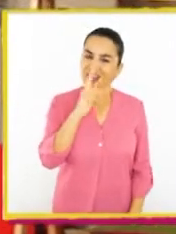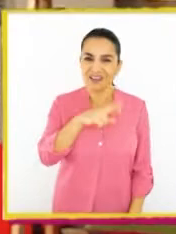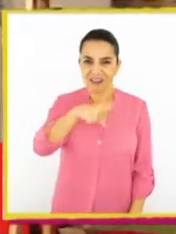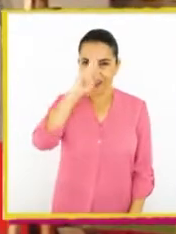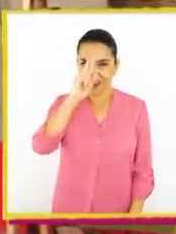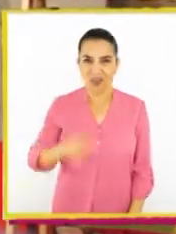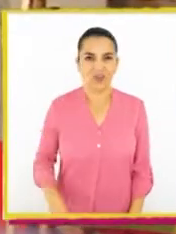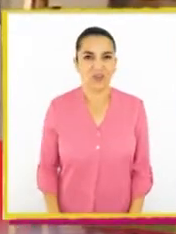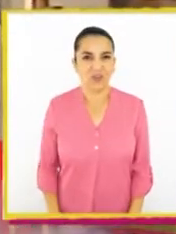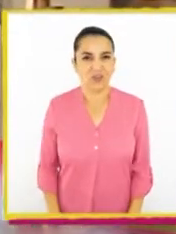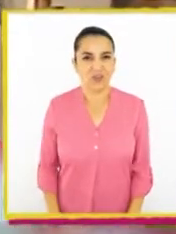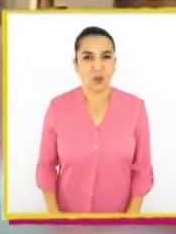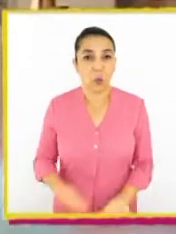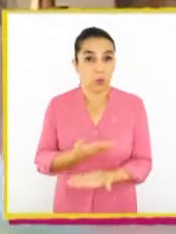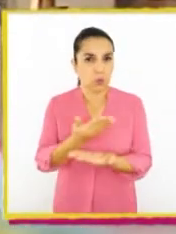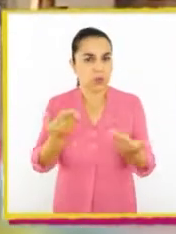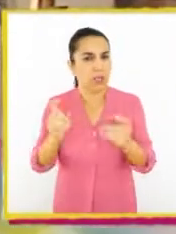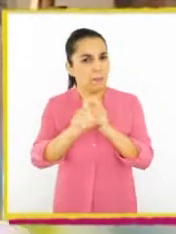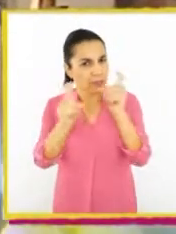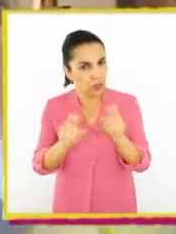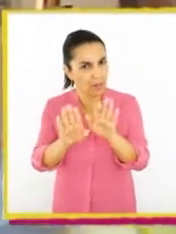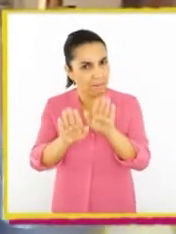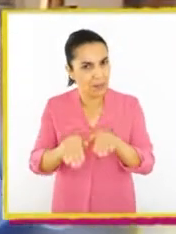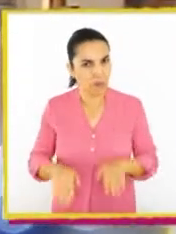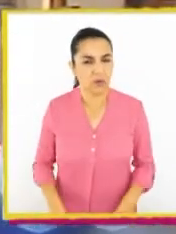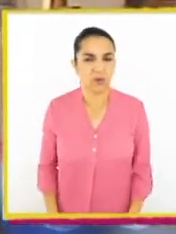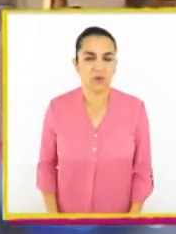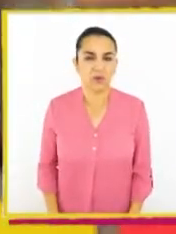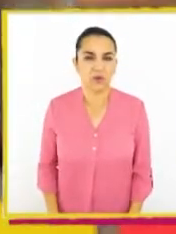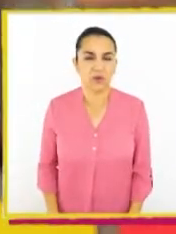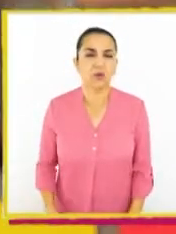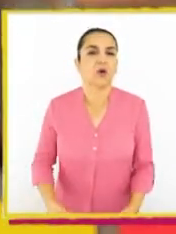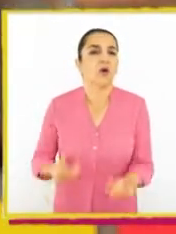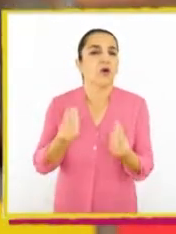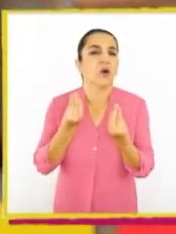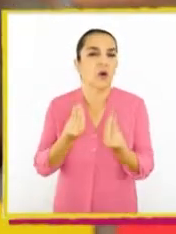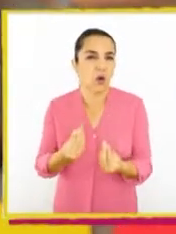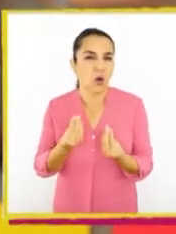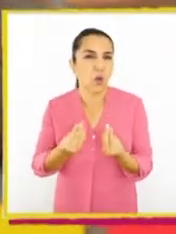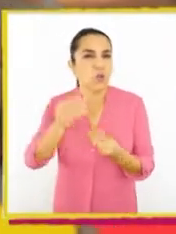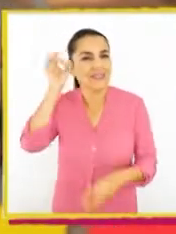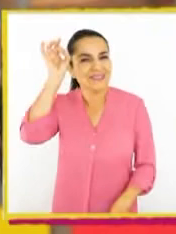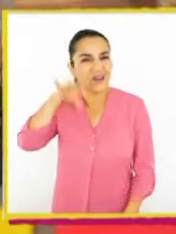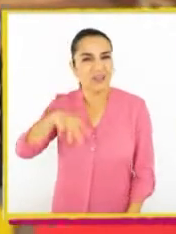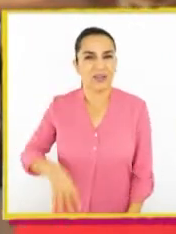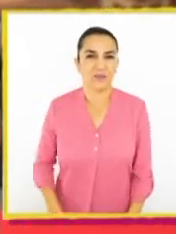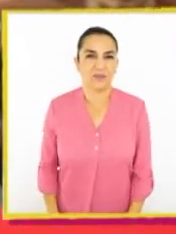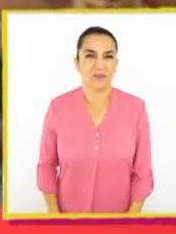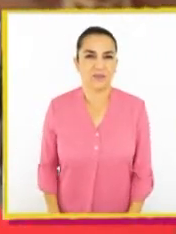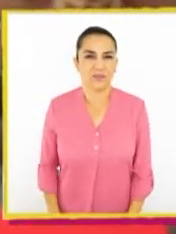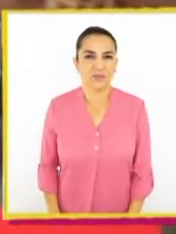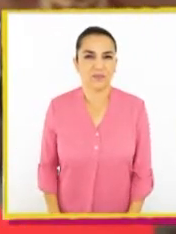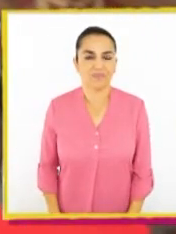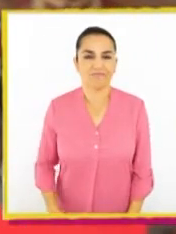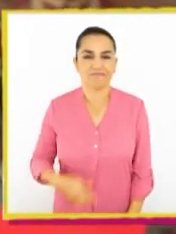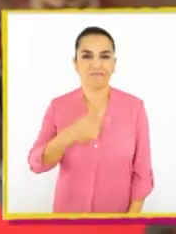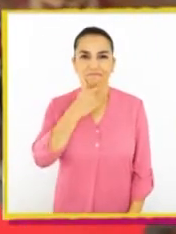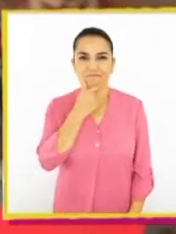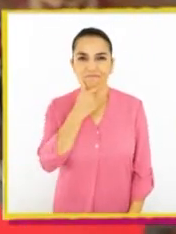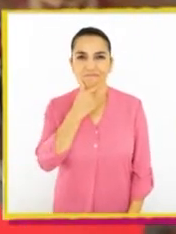No sé, es raro igual. ¿Ustedes se preguntan lo mismo? ¿Cómo podríamos saber?